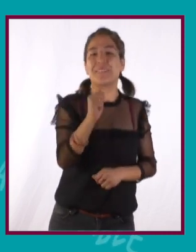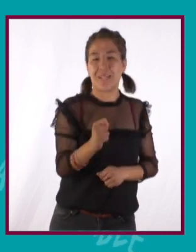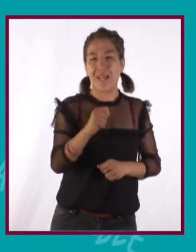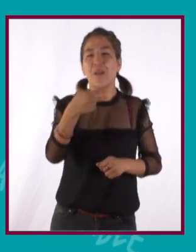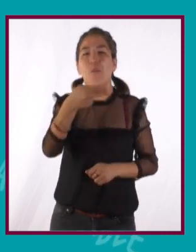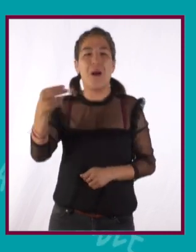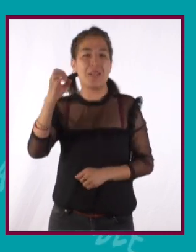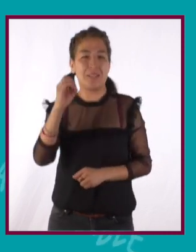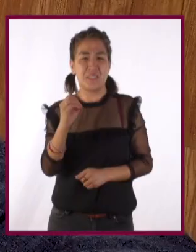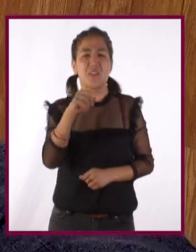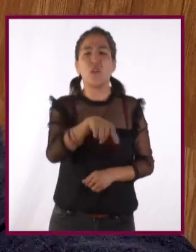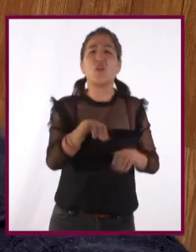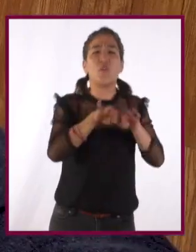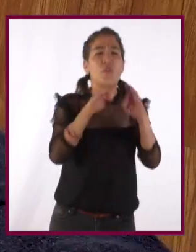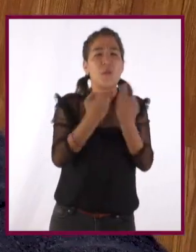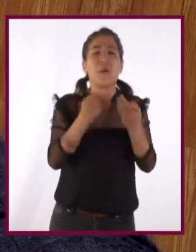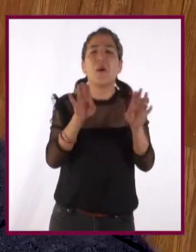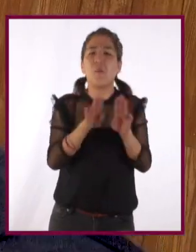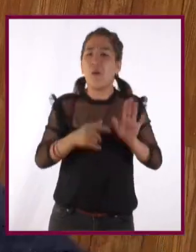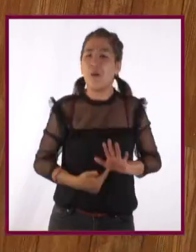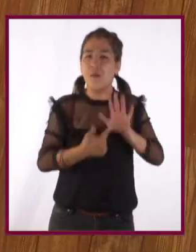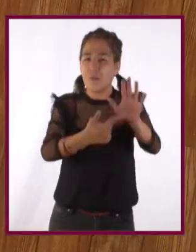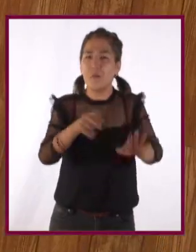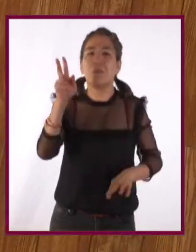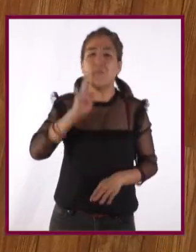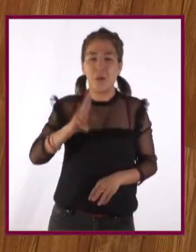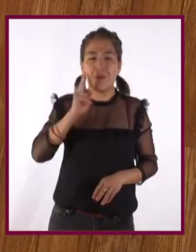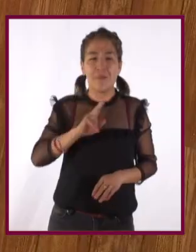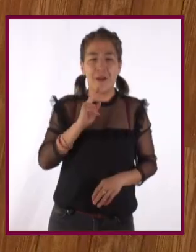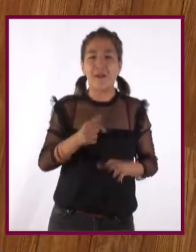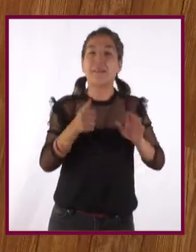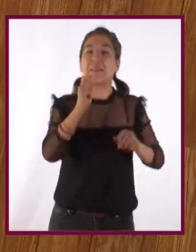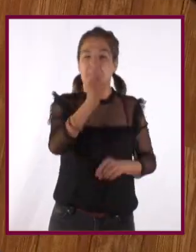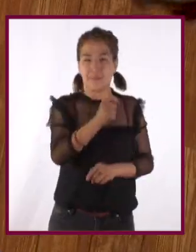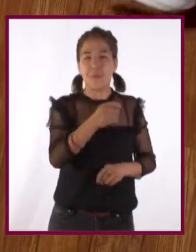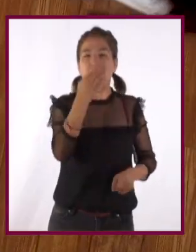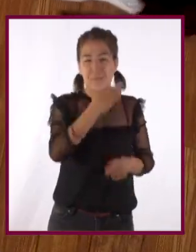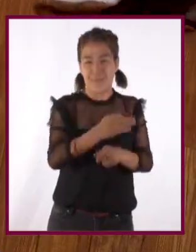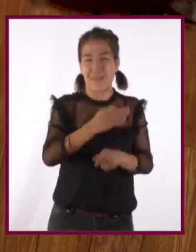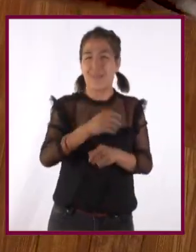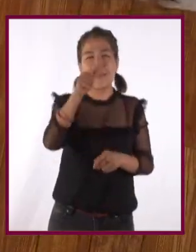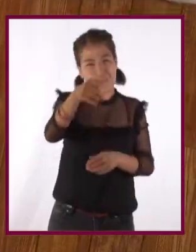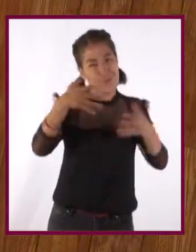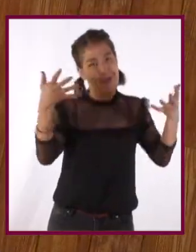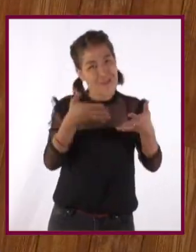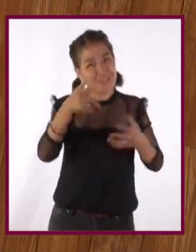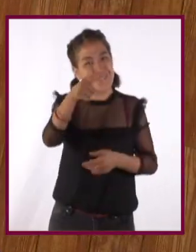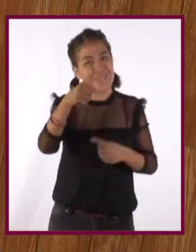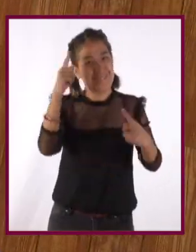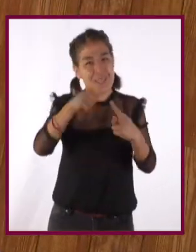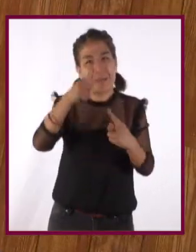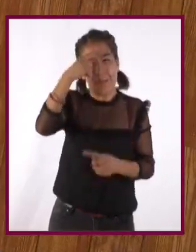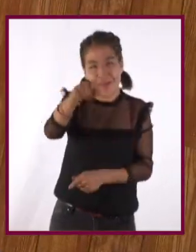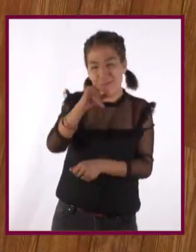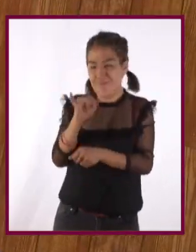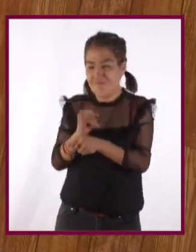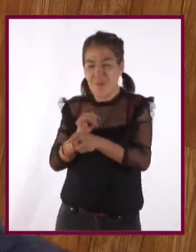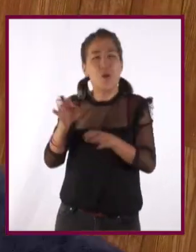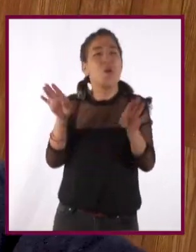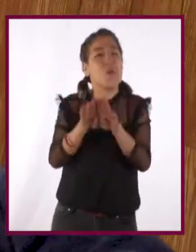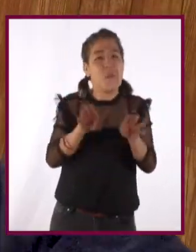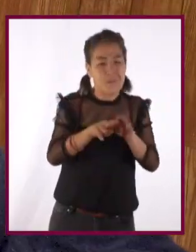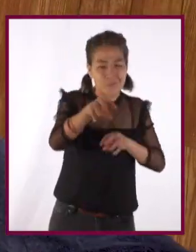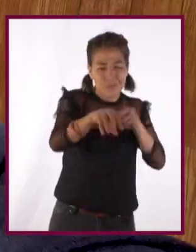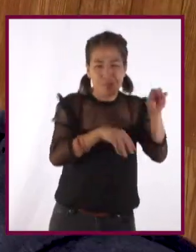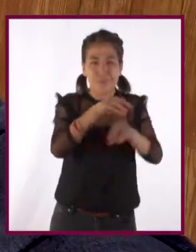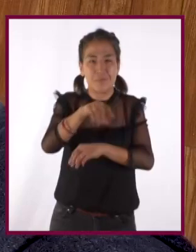es igual a 0. Estos lemas a su vez se comprueban, pero para esa demostración te la podemos dejar de tarea para que la